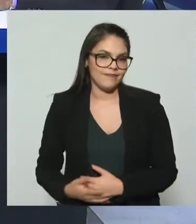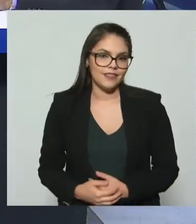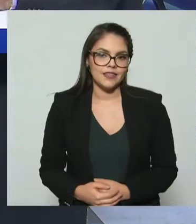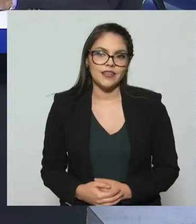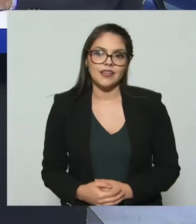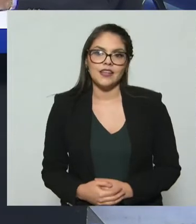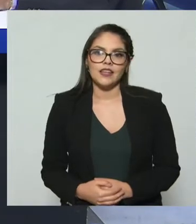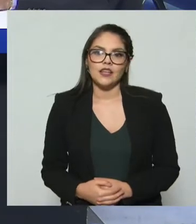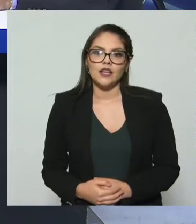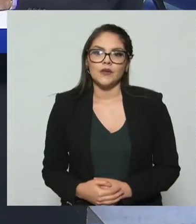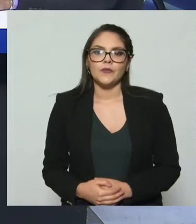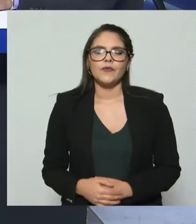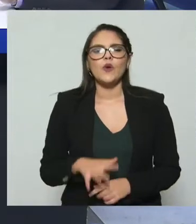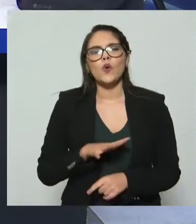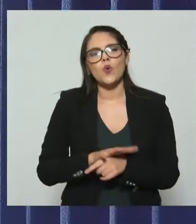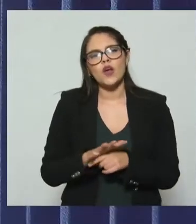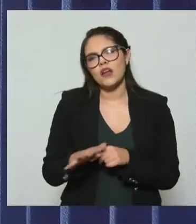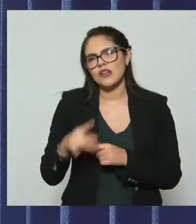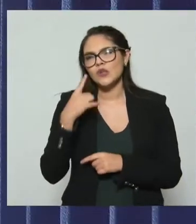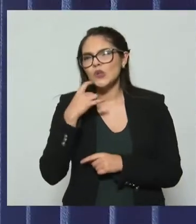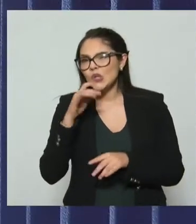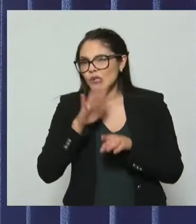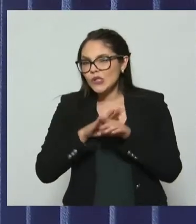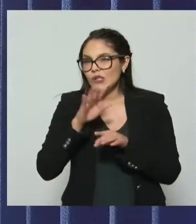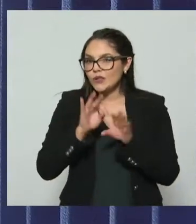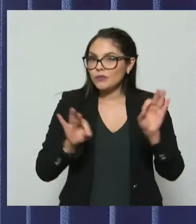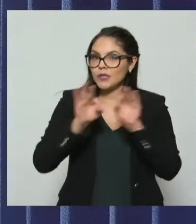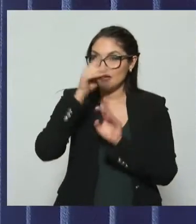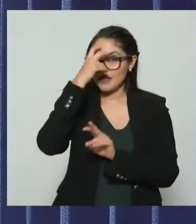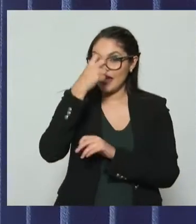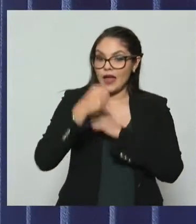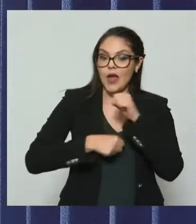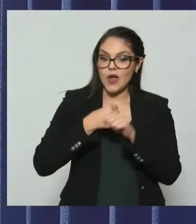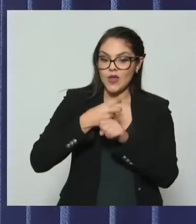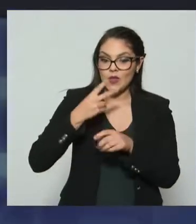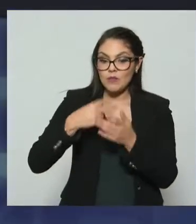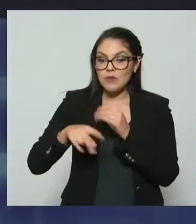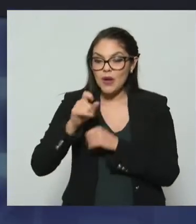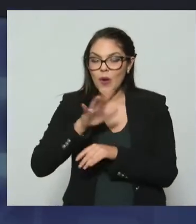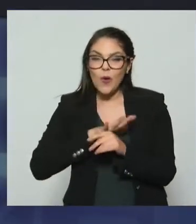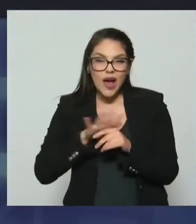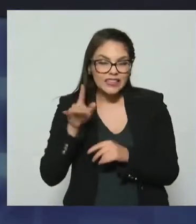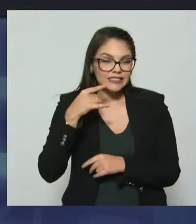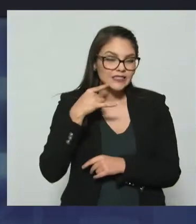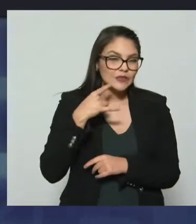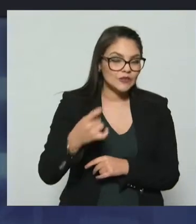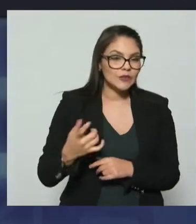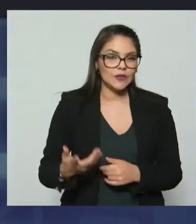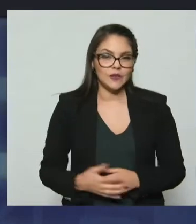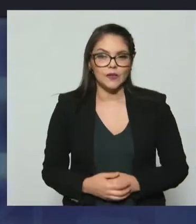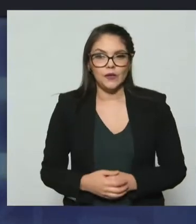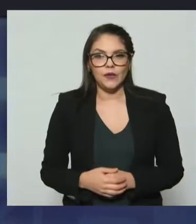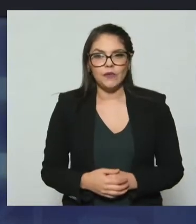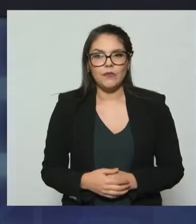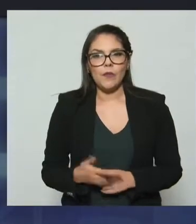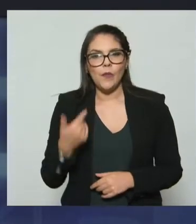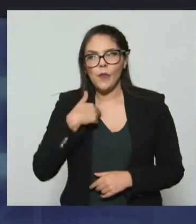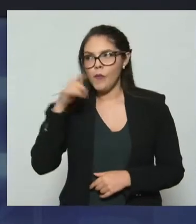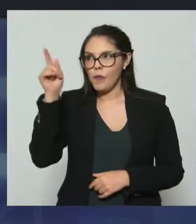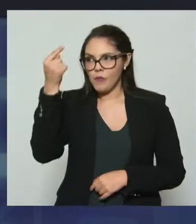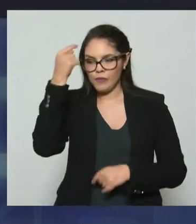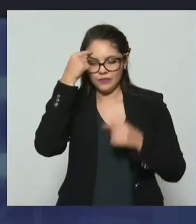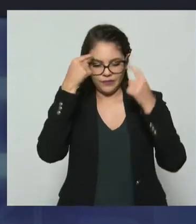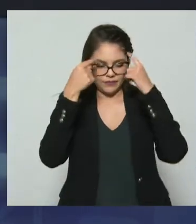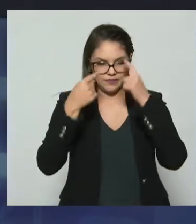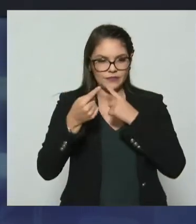¿cuáles son los retos más importantes en este 2020? Fíjate que ahorita a lo largo de este diálogo me han venido a la cabeza